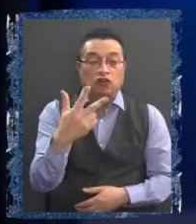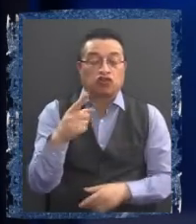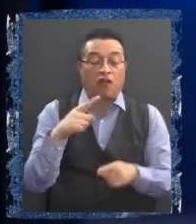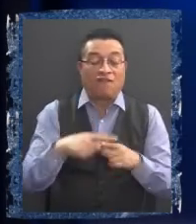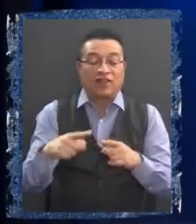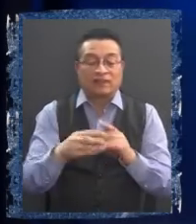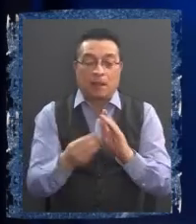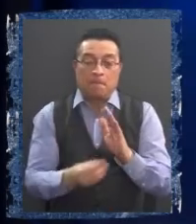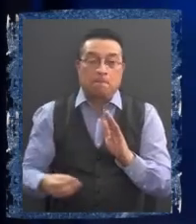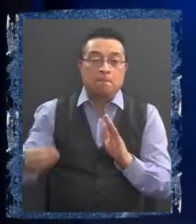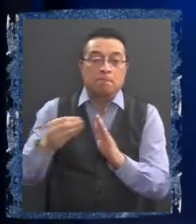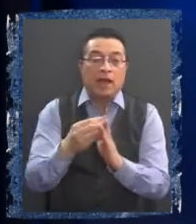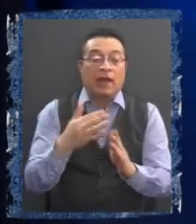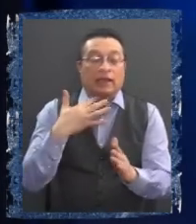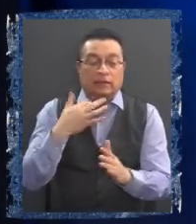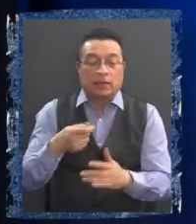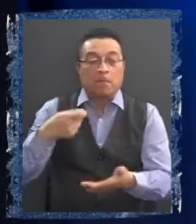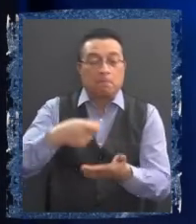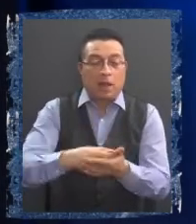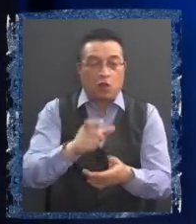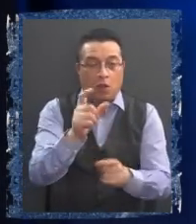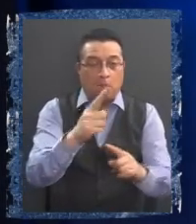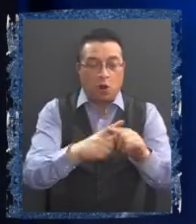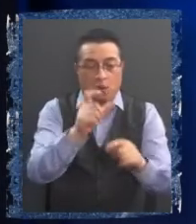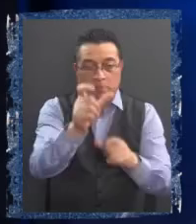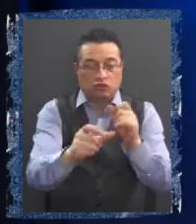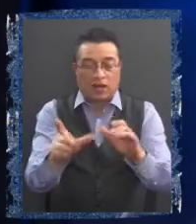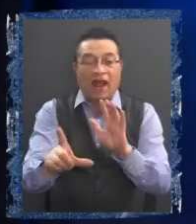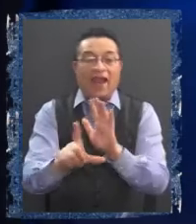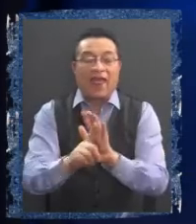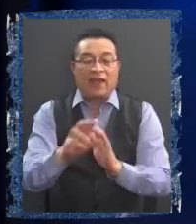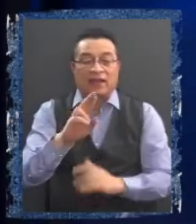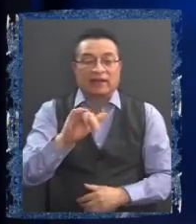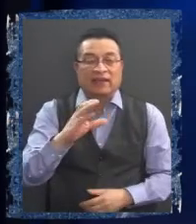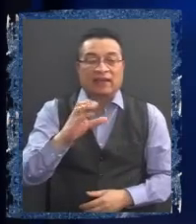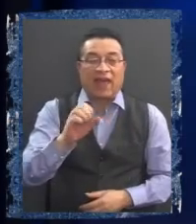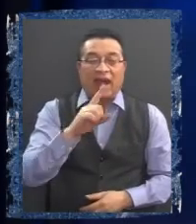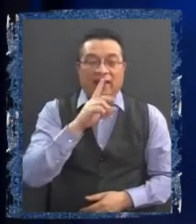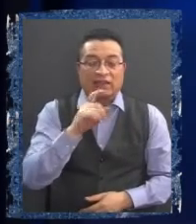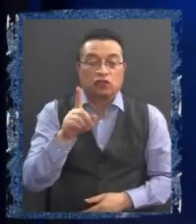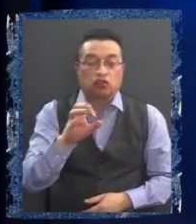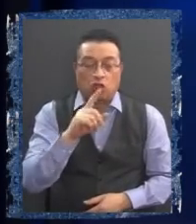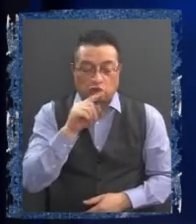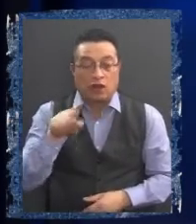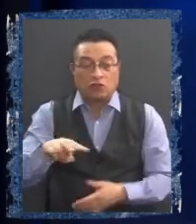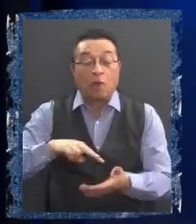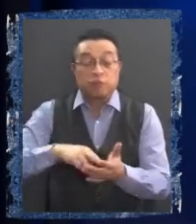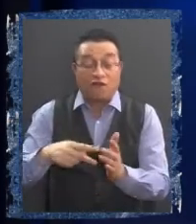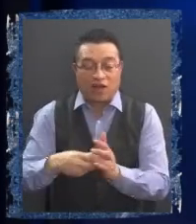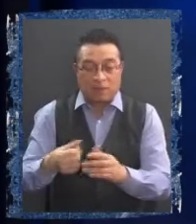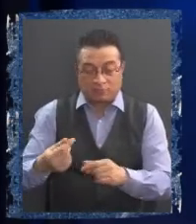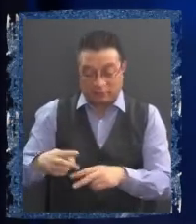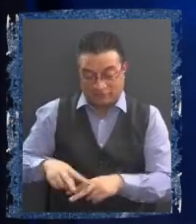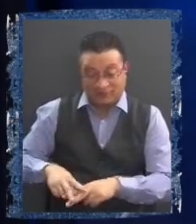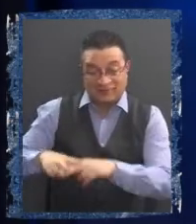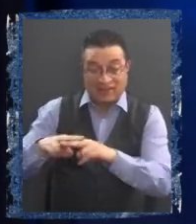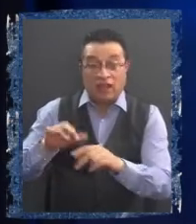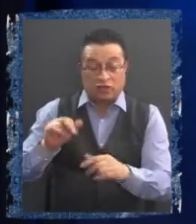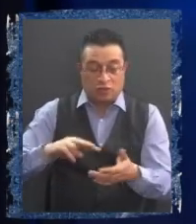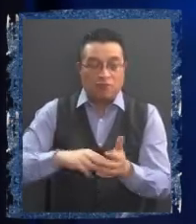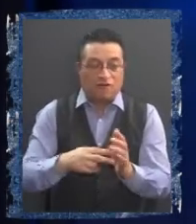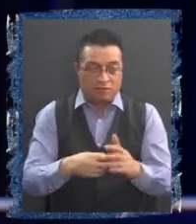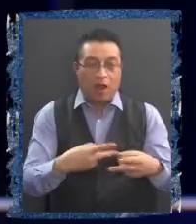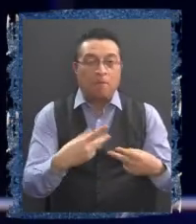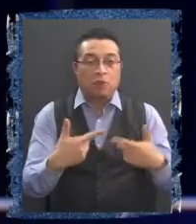al financiamiento per cápita que se asigna a la ley Ricarte-Soto. Y eso entonces es un problema tanto presupuestario como es un problema para la política pública. Es